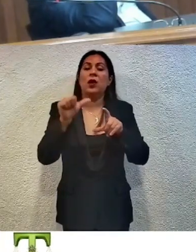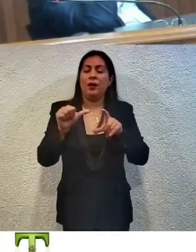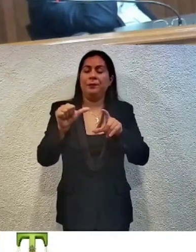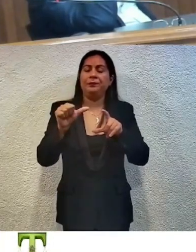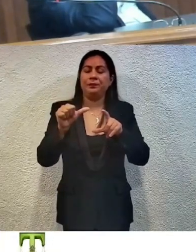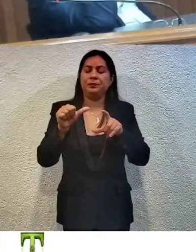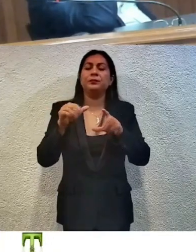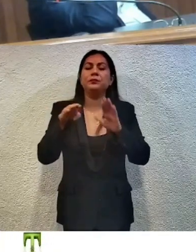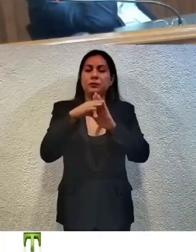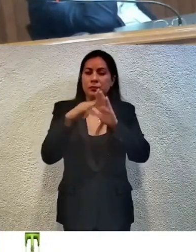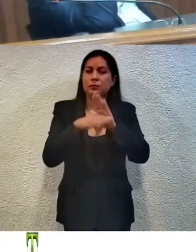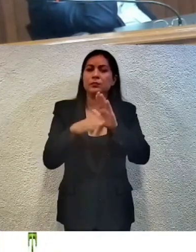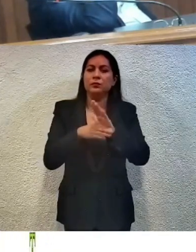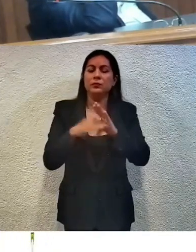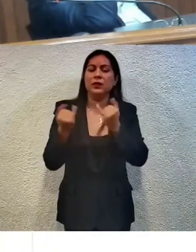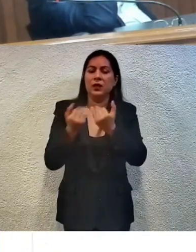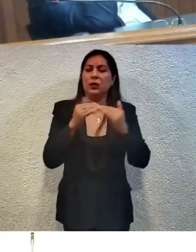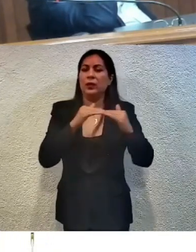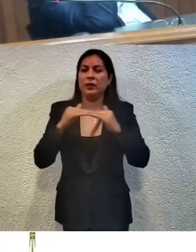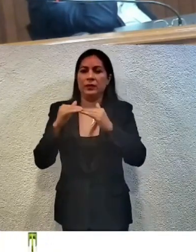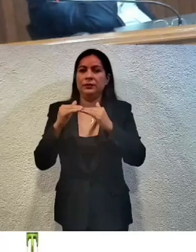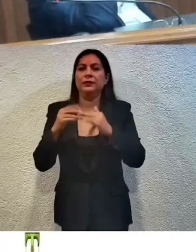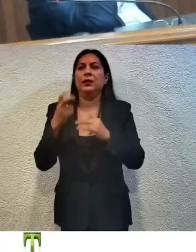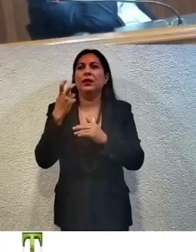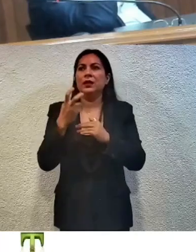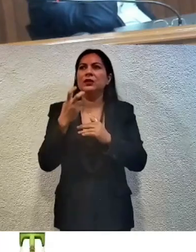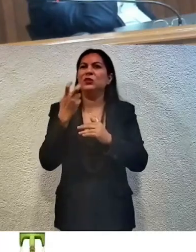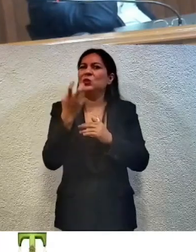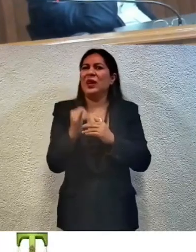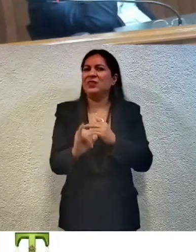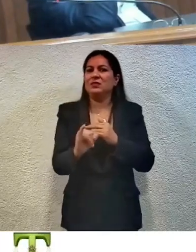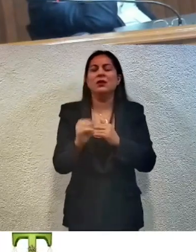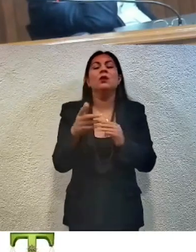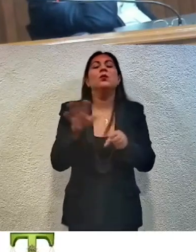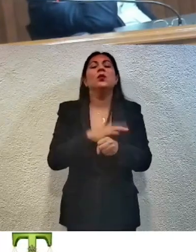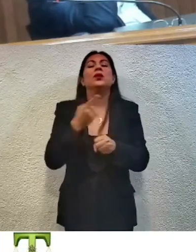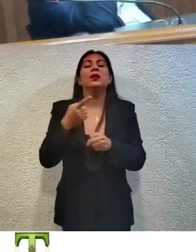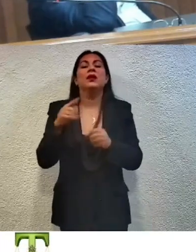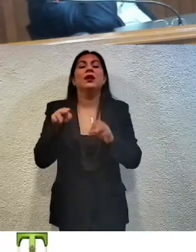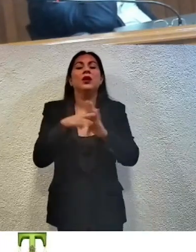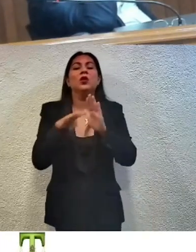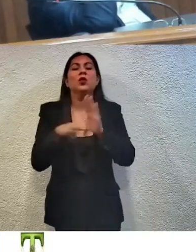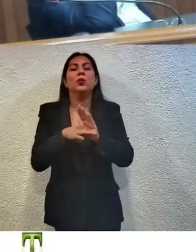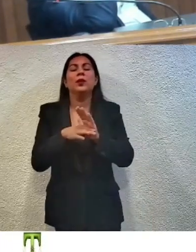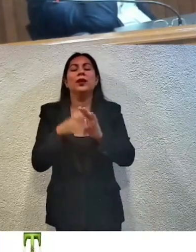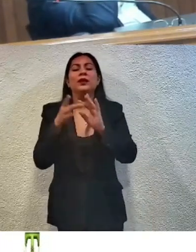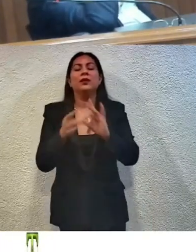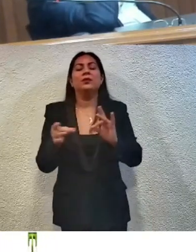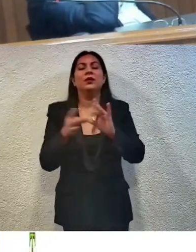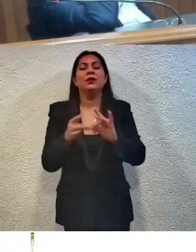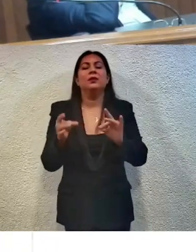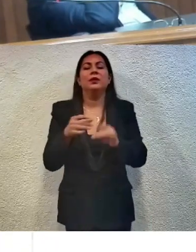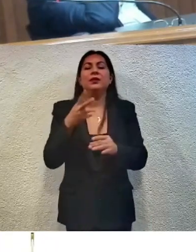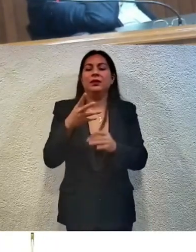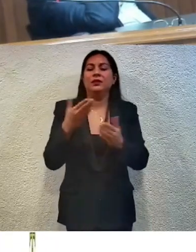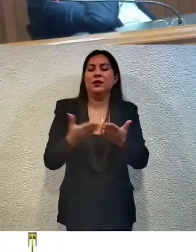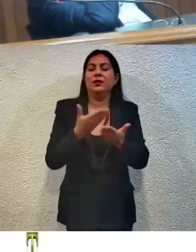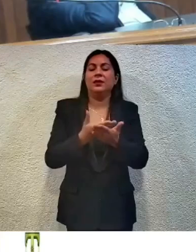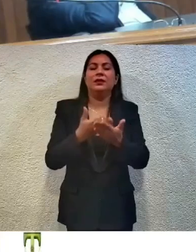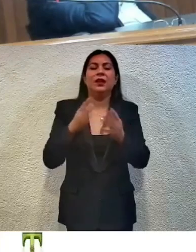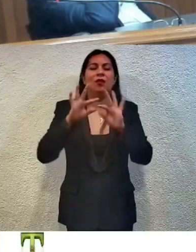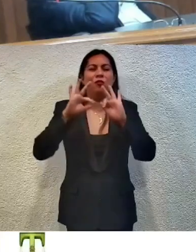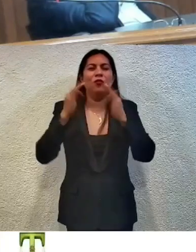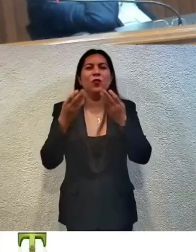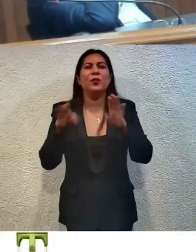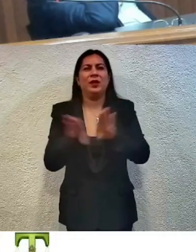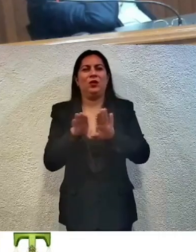de los lineamientos de paridad. Esto es así porque la porción normativa aludida únicamente presupuesta la forma y el cómo